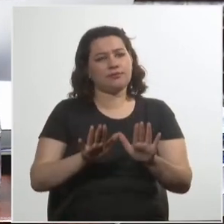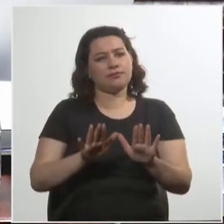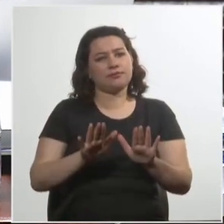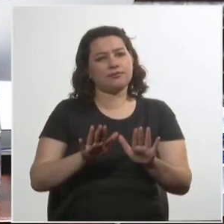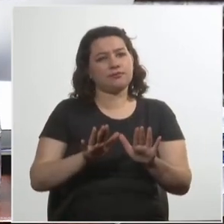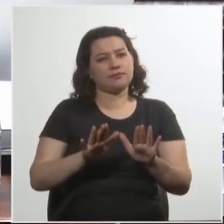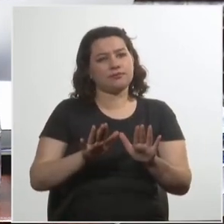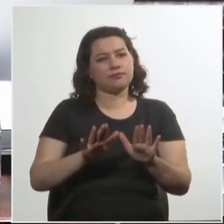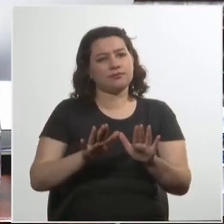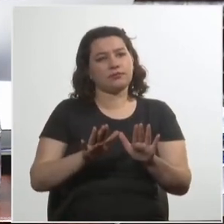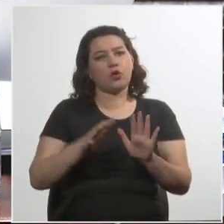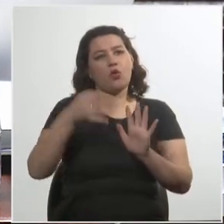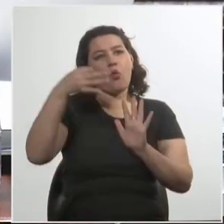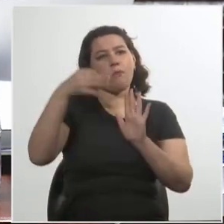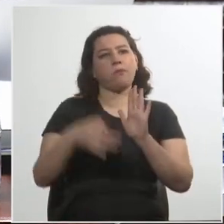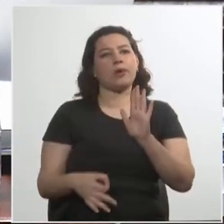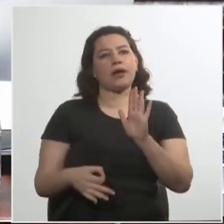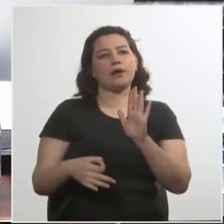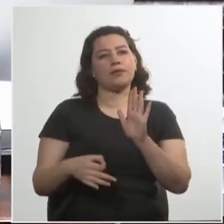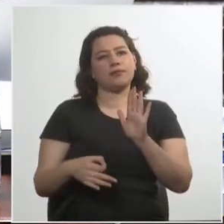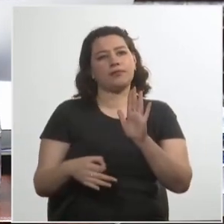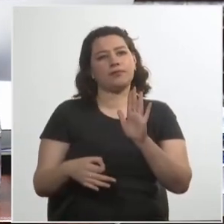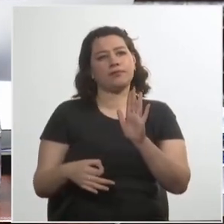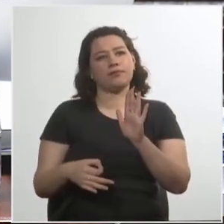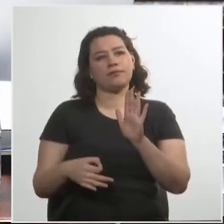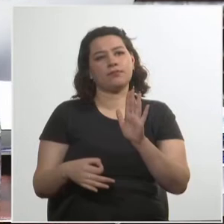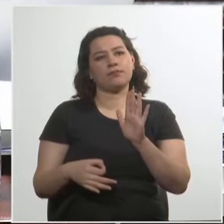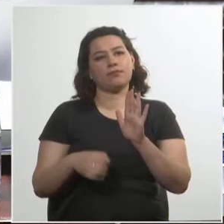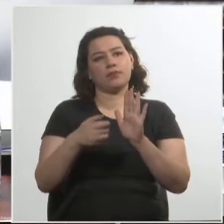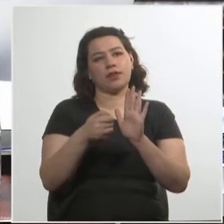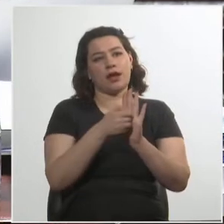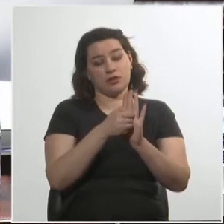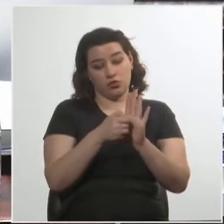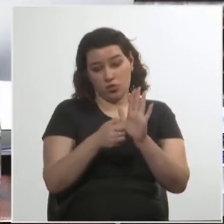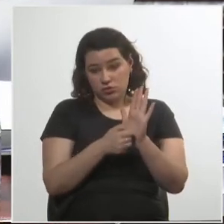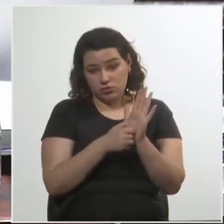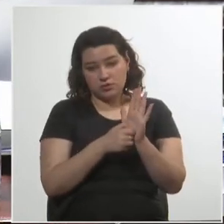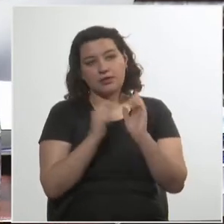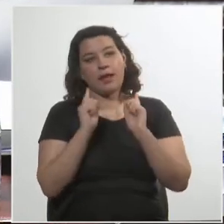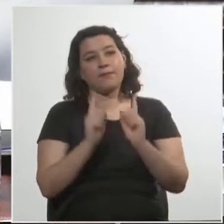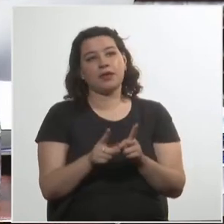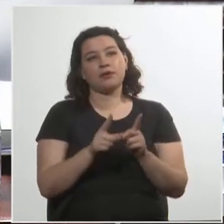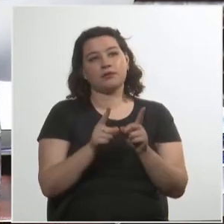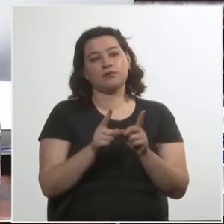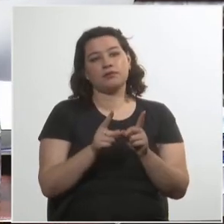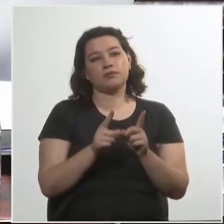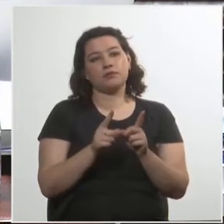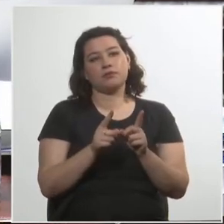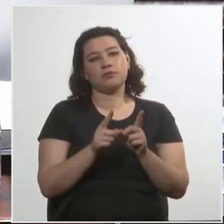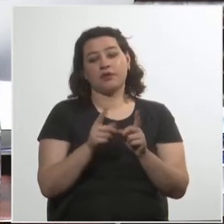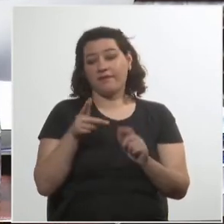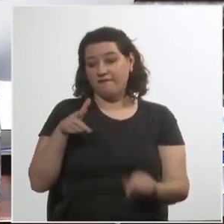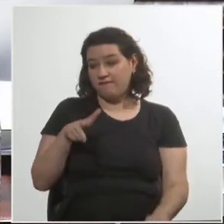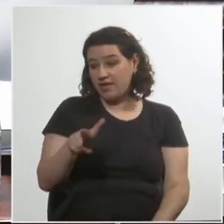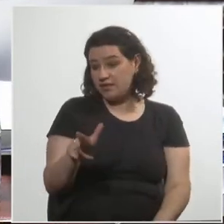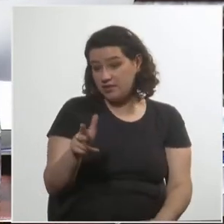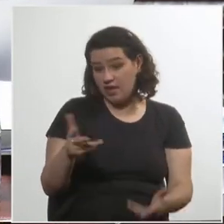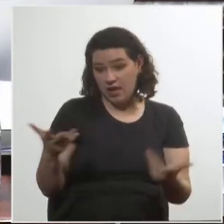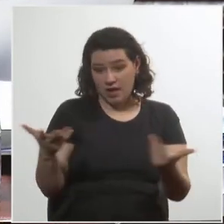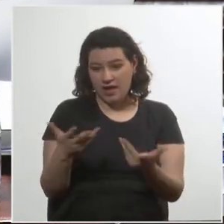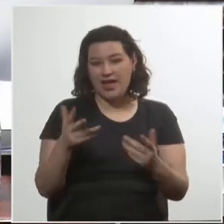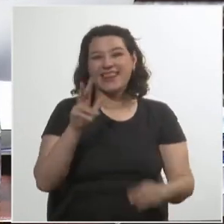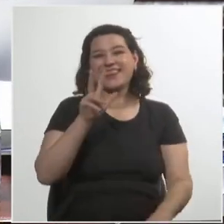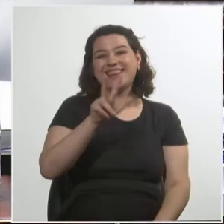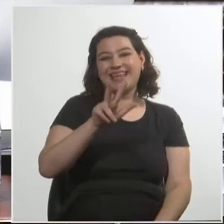en cumplimiento de ese de esa de esos artículos se establecieron a la fecha unas